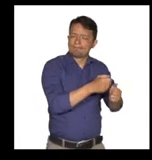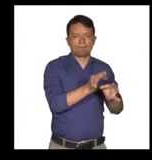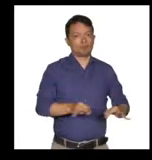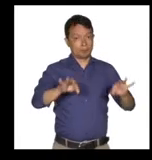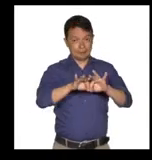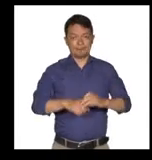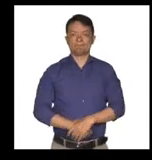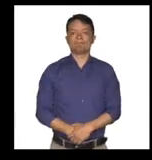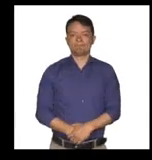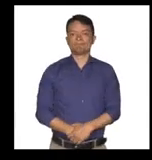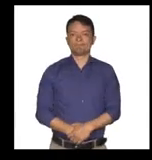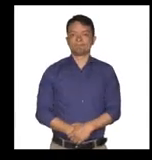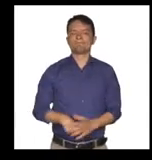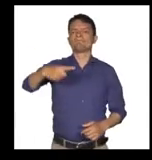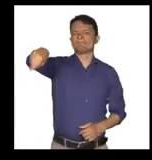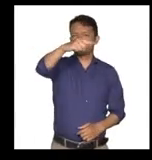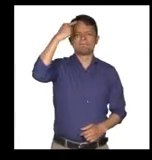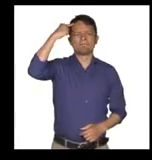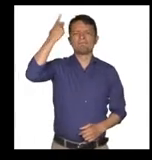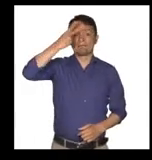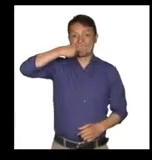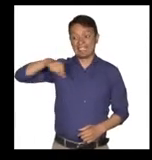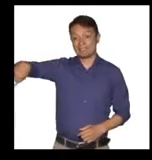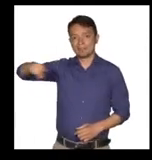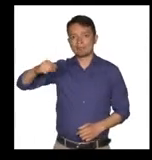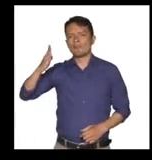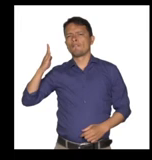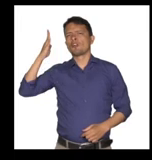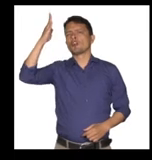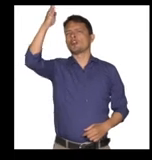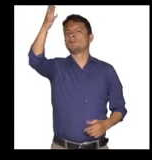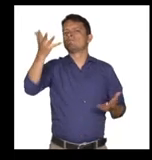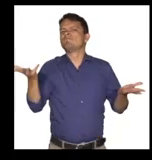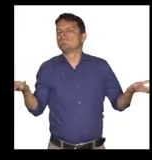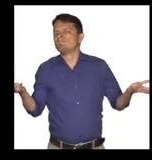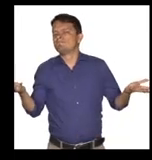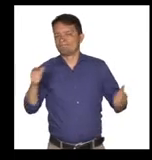violentados, reclutados y utilizados por los grupos armados organizados y la delincuencia organizada.